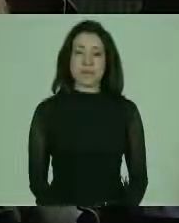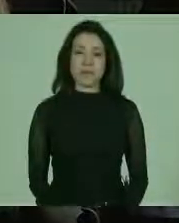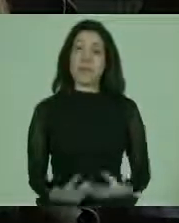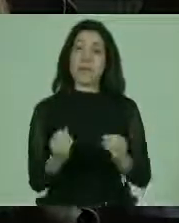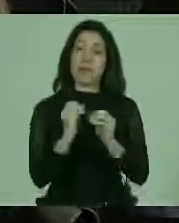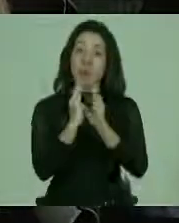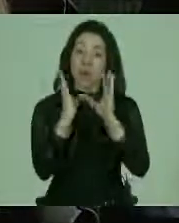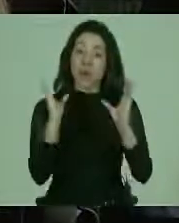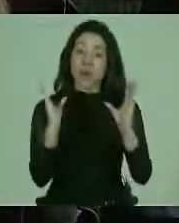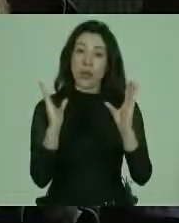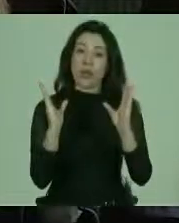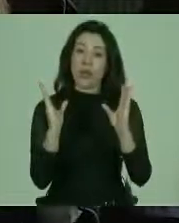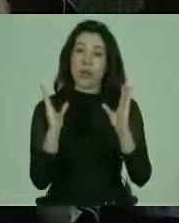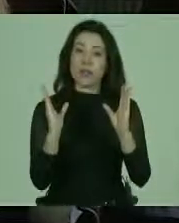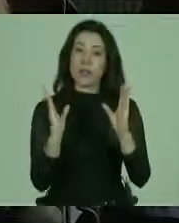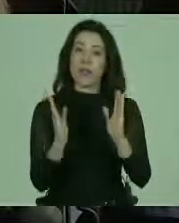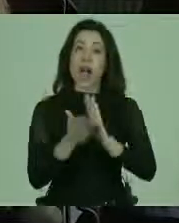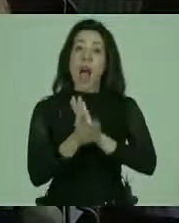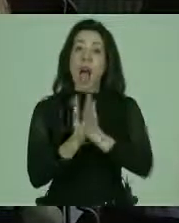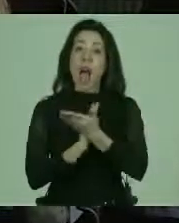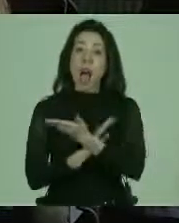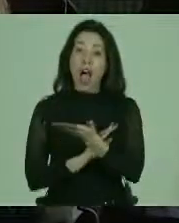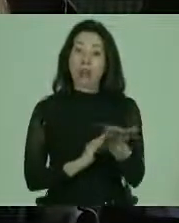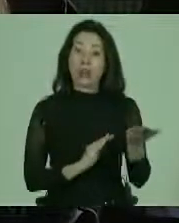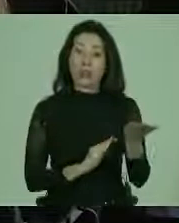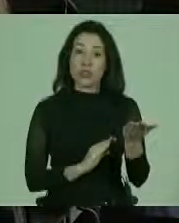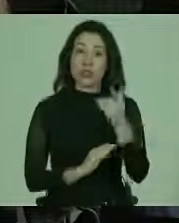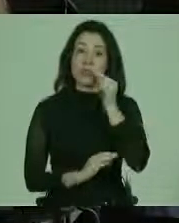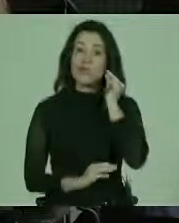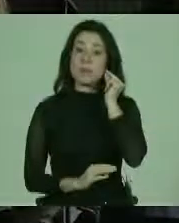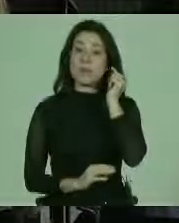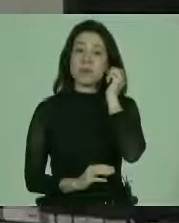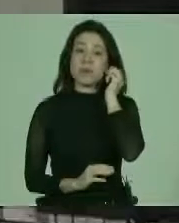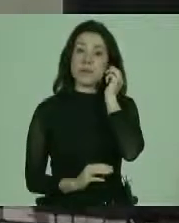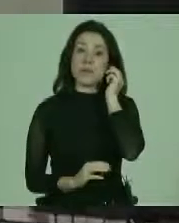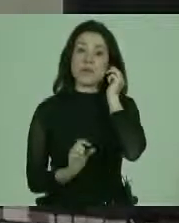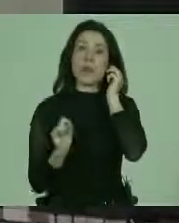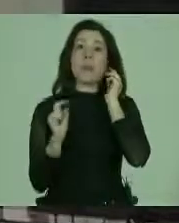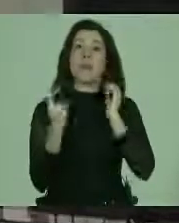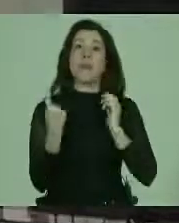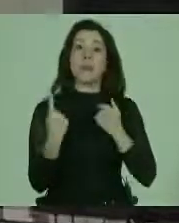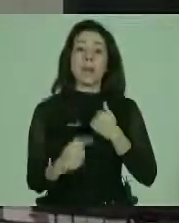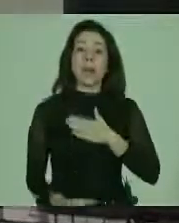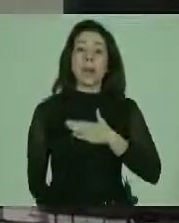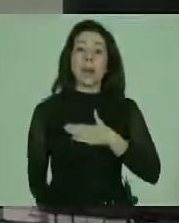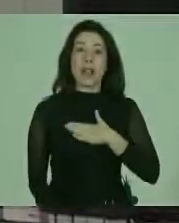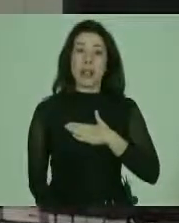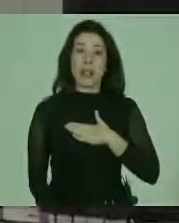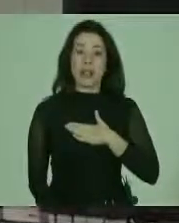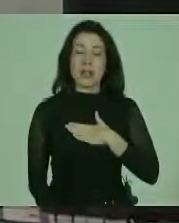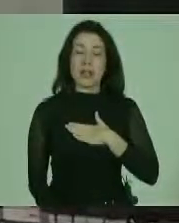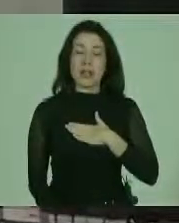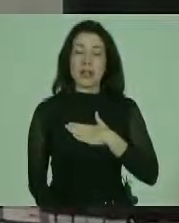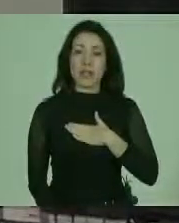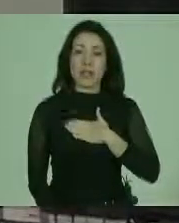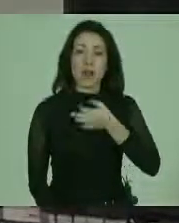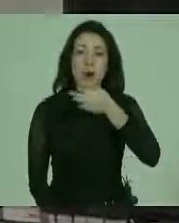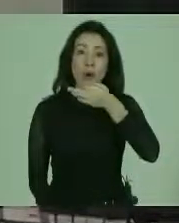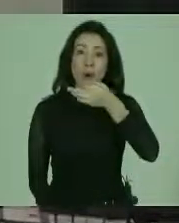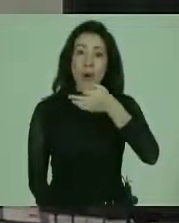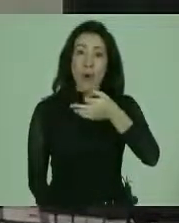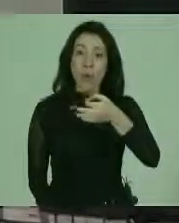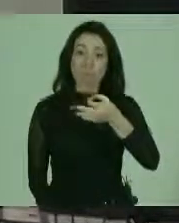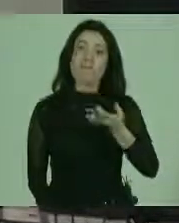Buenos días a todas y a todos en primer lugar quisiera señalar